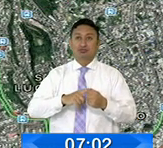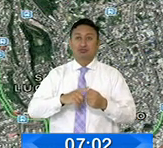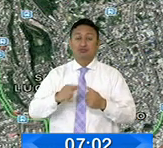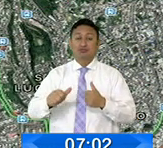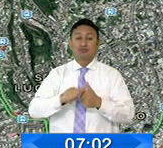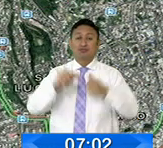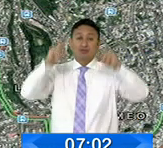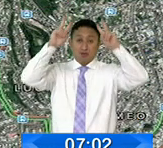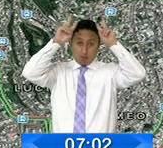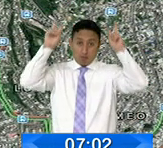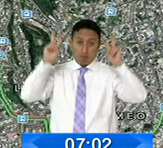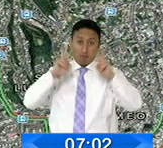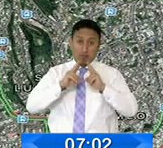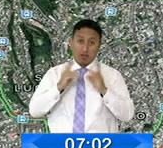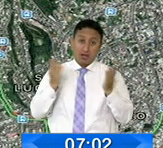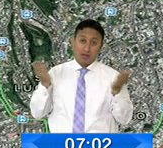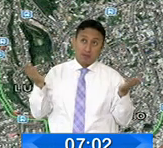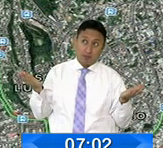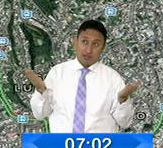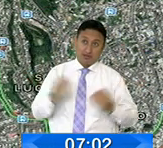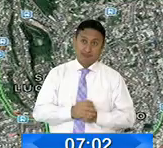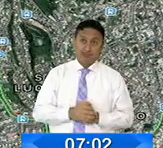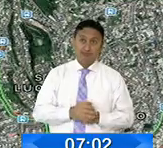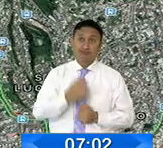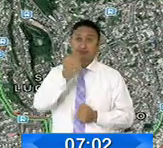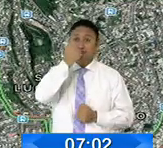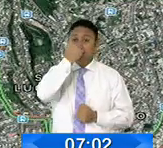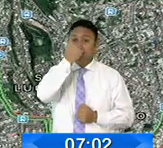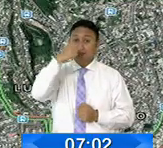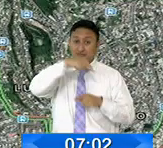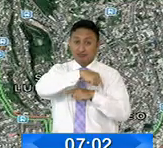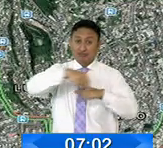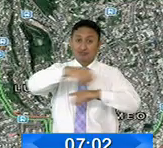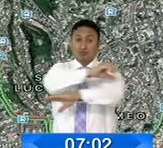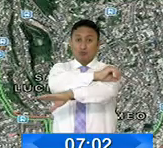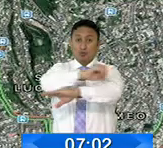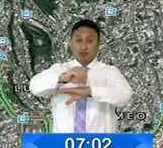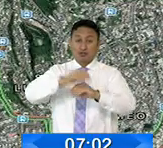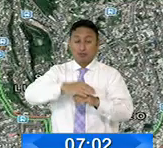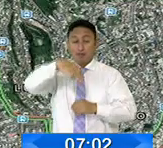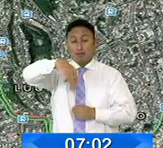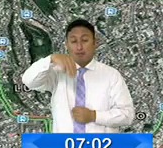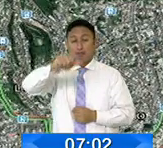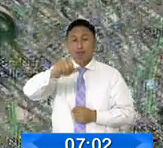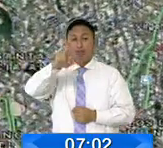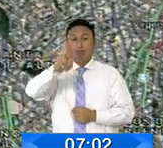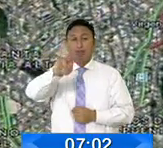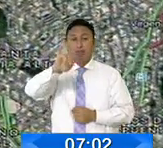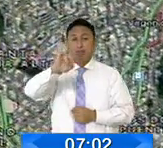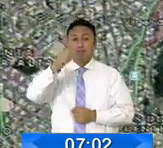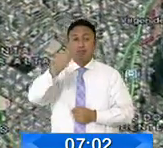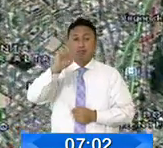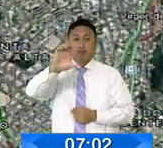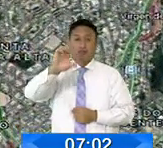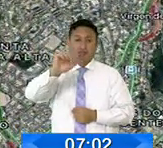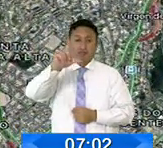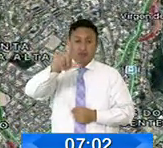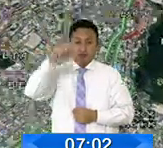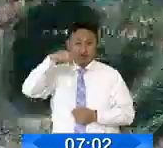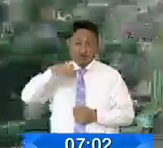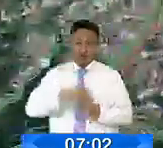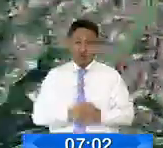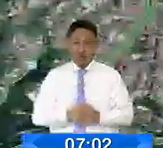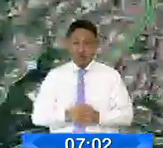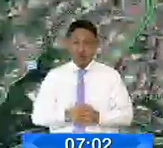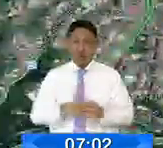Panecillo. La que está con rojo y anaranjado, esa es la avenida Occidental, la Mariscal Sucre. Y justamente ahí estamos divisando también el